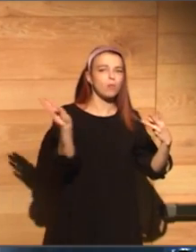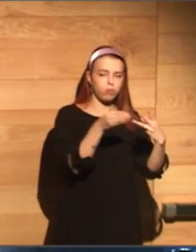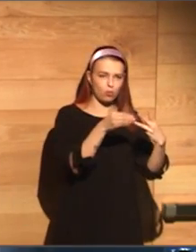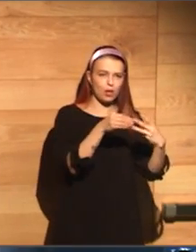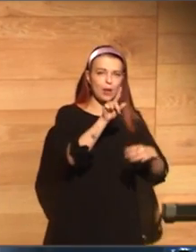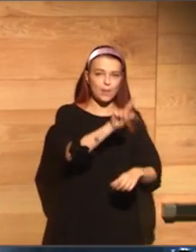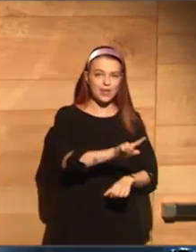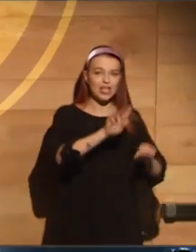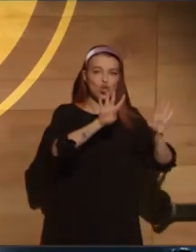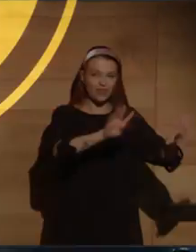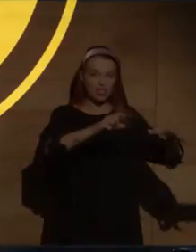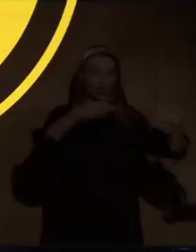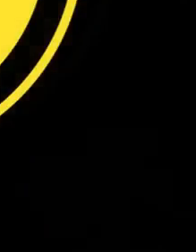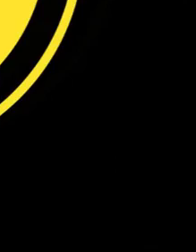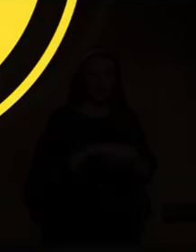Patrimonio Nacional.